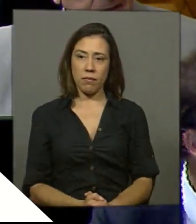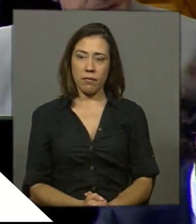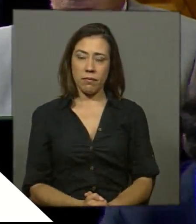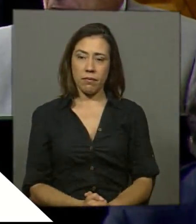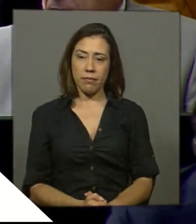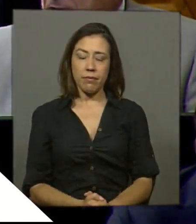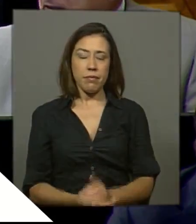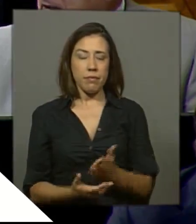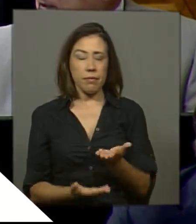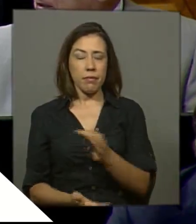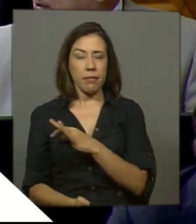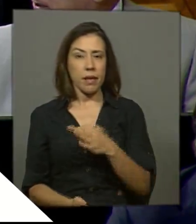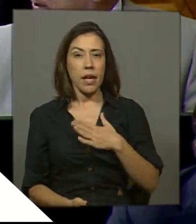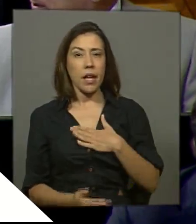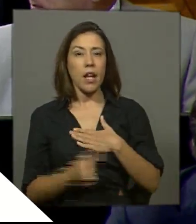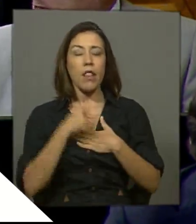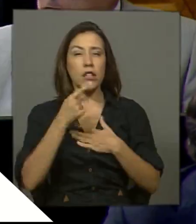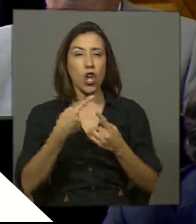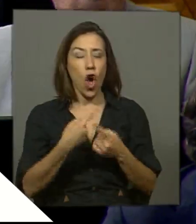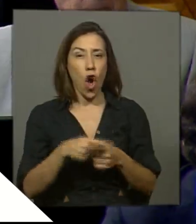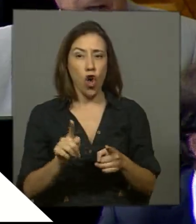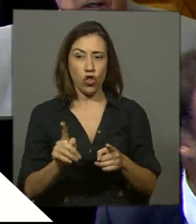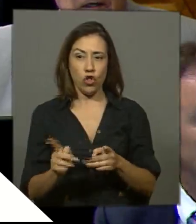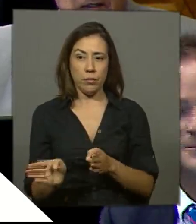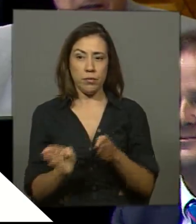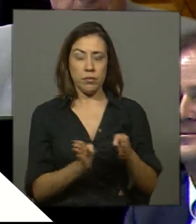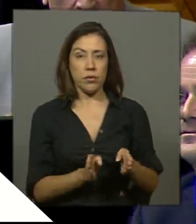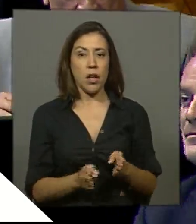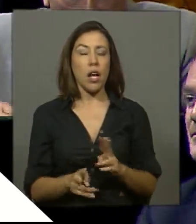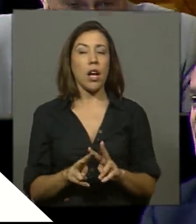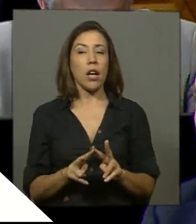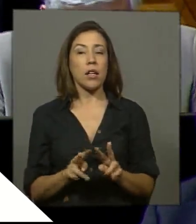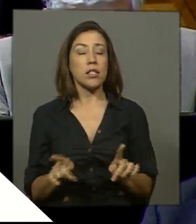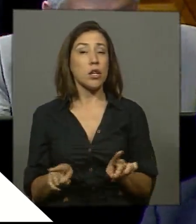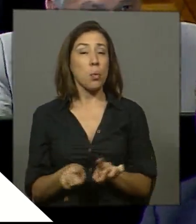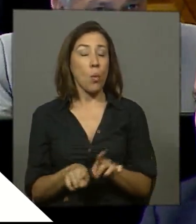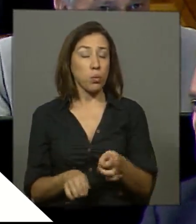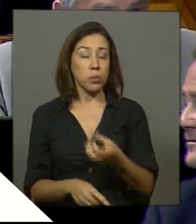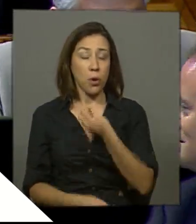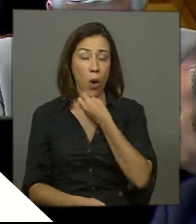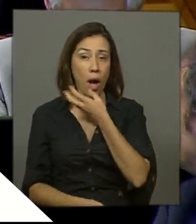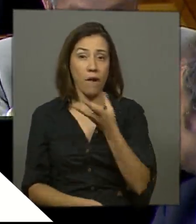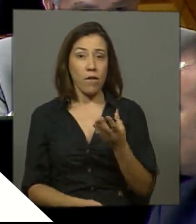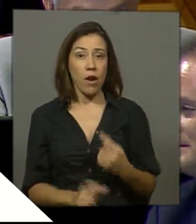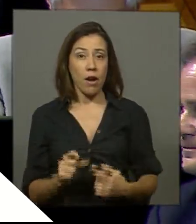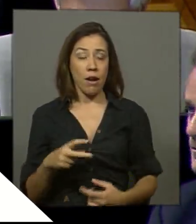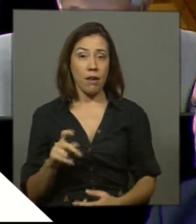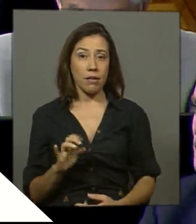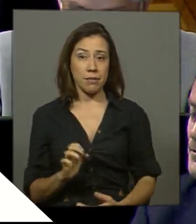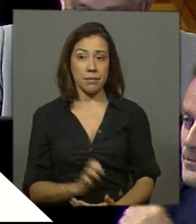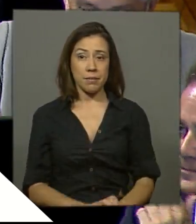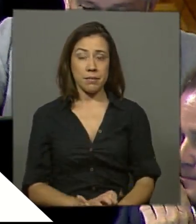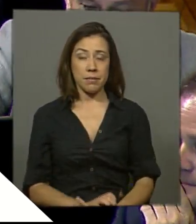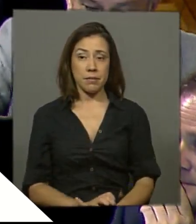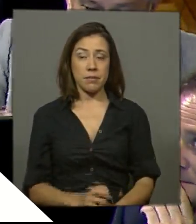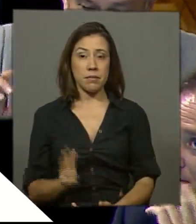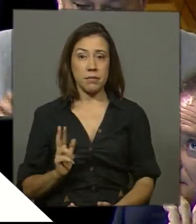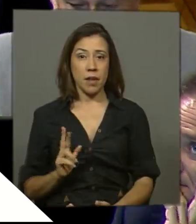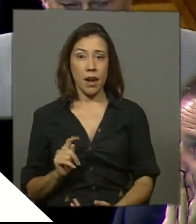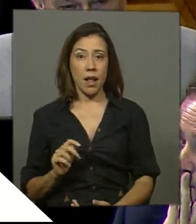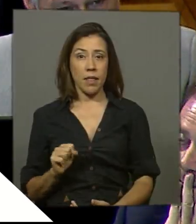Oiga ministro y le quiero poner otro caso lo que ocurrió tal como usted lo mencionó en cañete ministro donde el señor